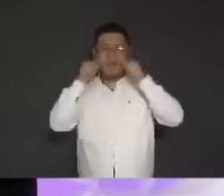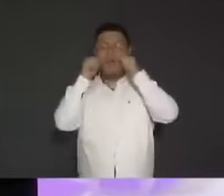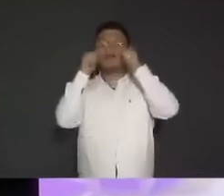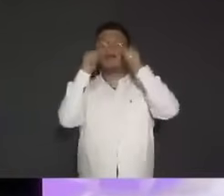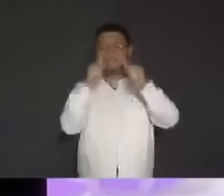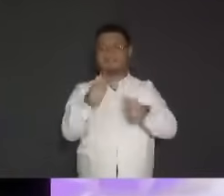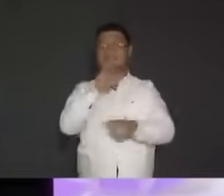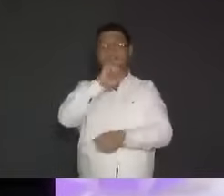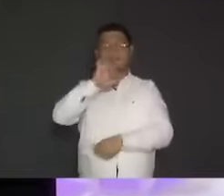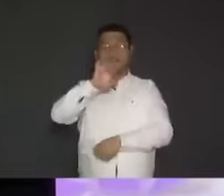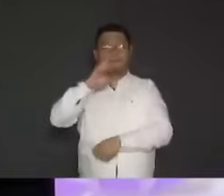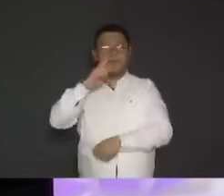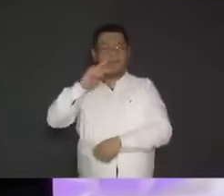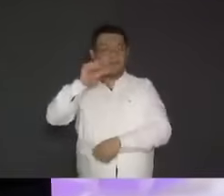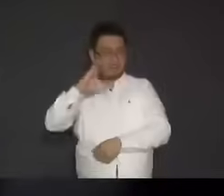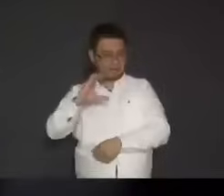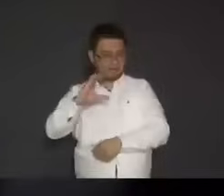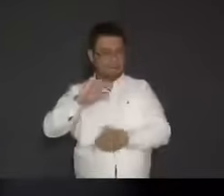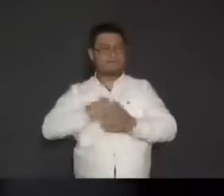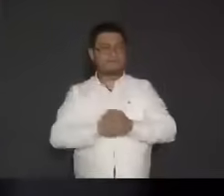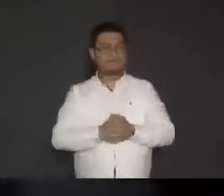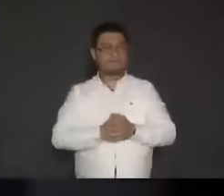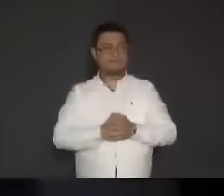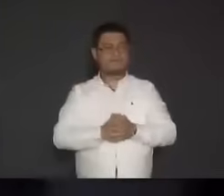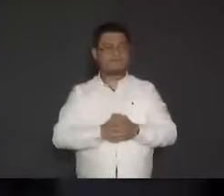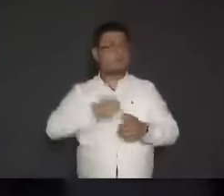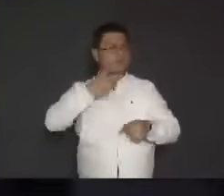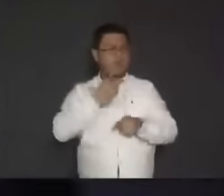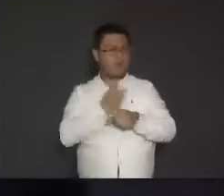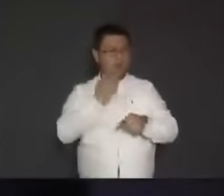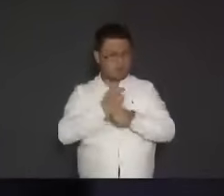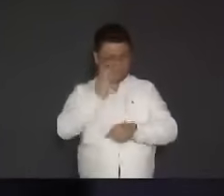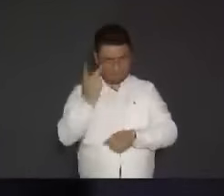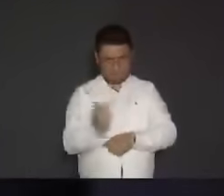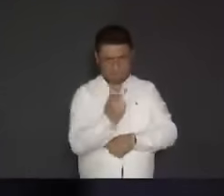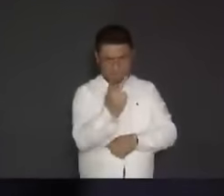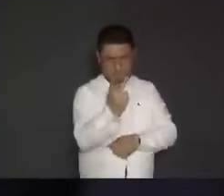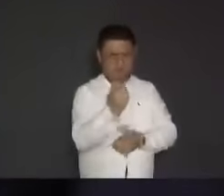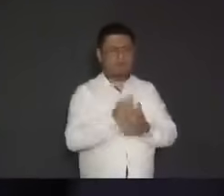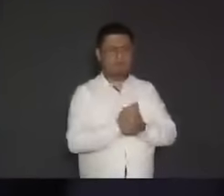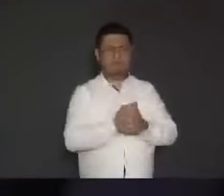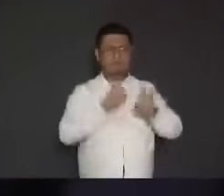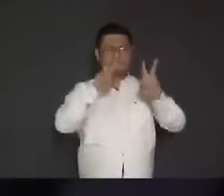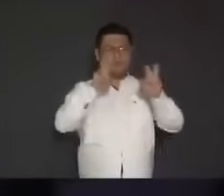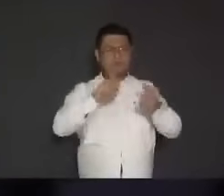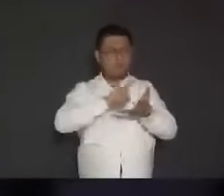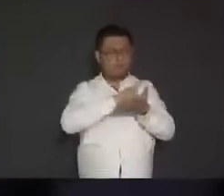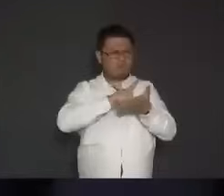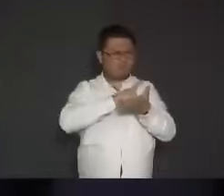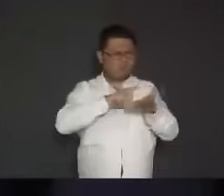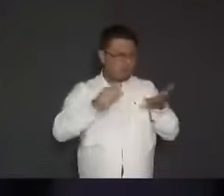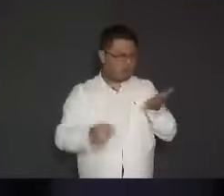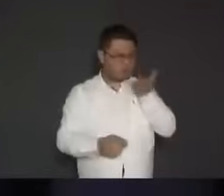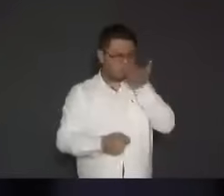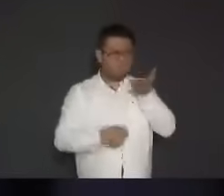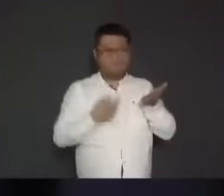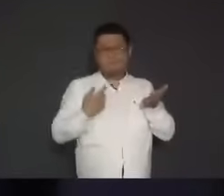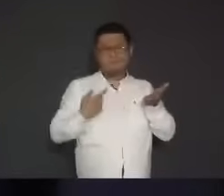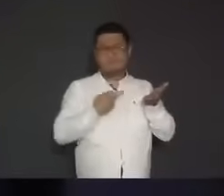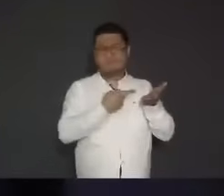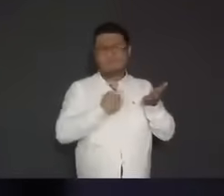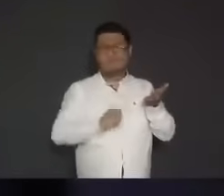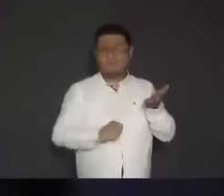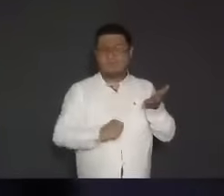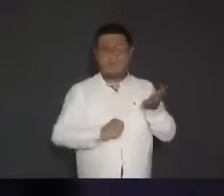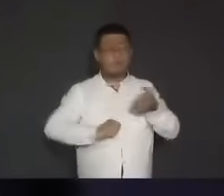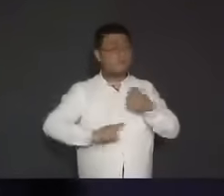IEPAC. Vámonos con la segunda pregunta. Cuando hablamos de drogadicción, ¿es un problema mundial? Cuando hablamos de drogadicción